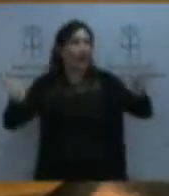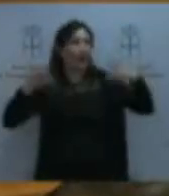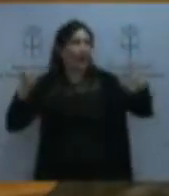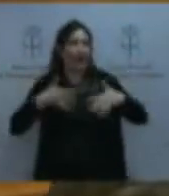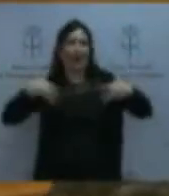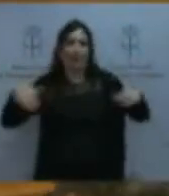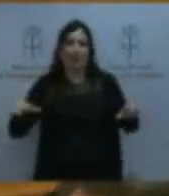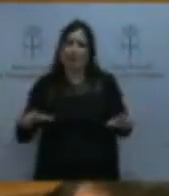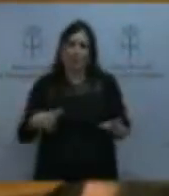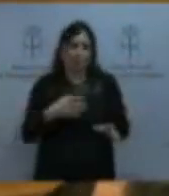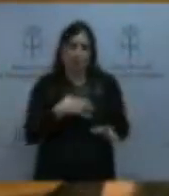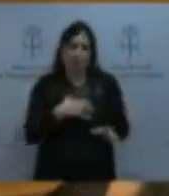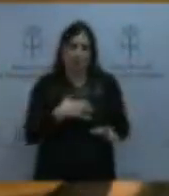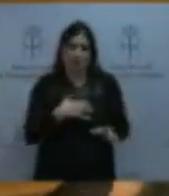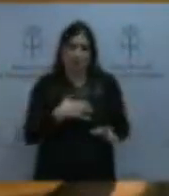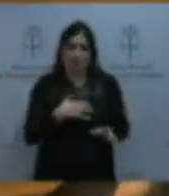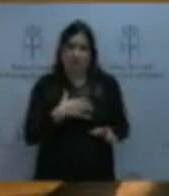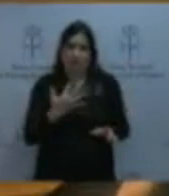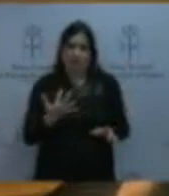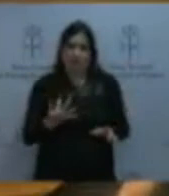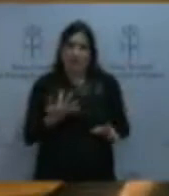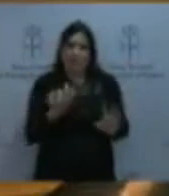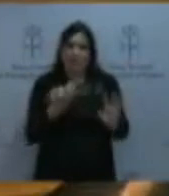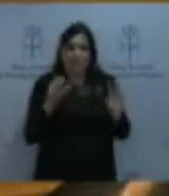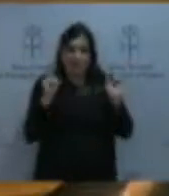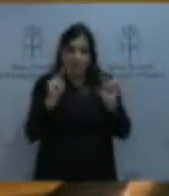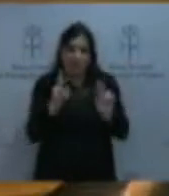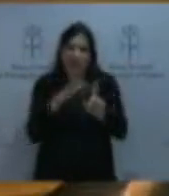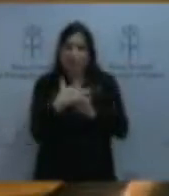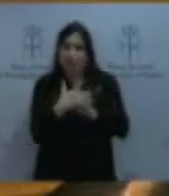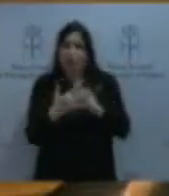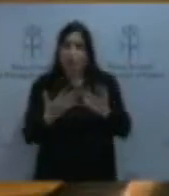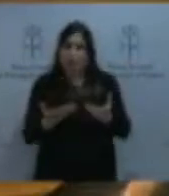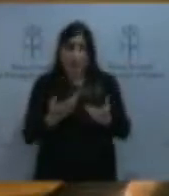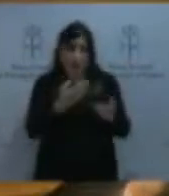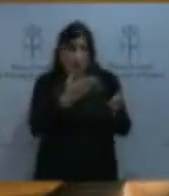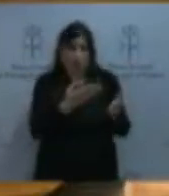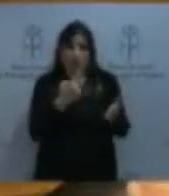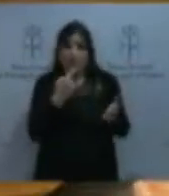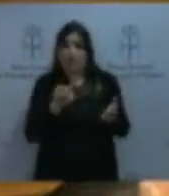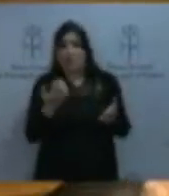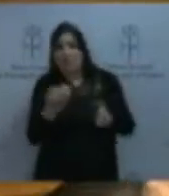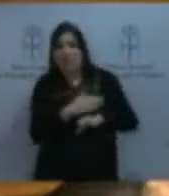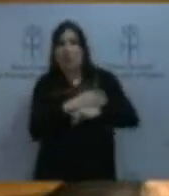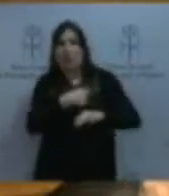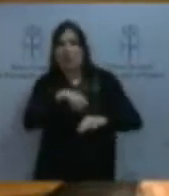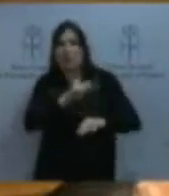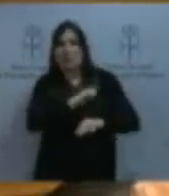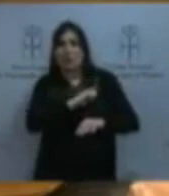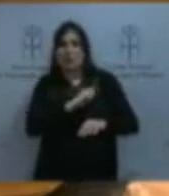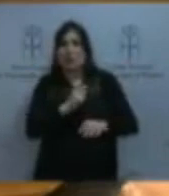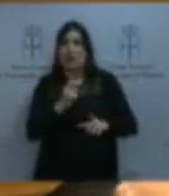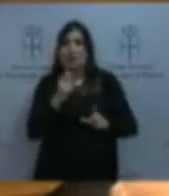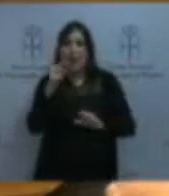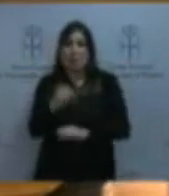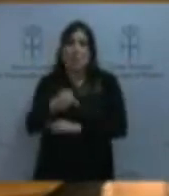en nuestro entorno. Usted dice, bueno, vamos a vulnerar, debería hacerlo el Gobierno de España, el corsé que impone la Unión Europea. No, pero vulnerar